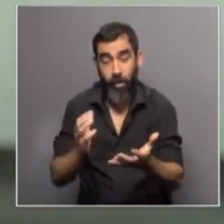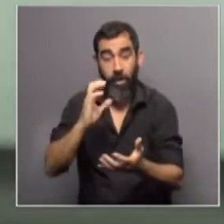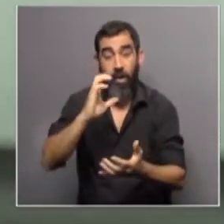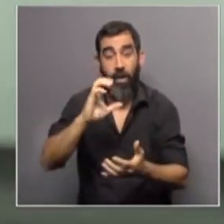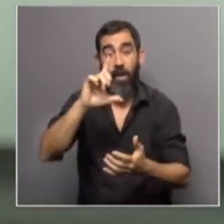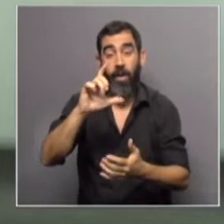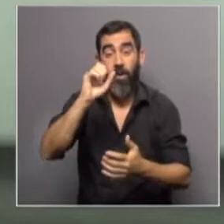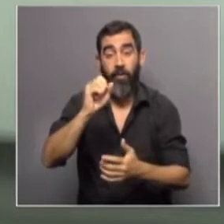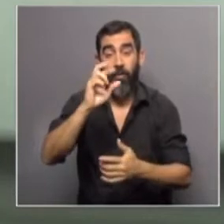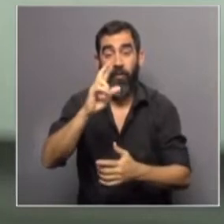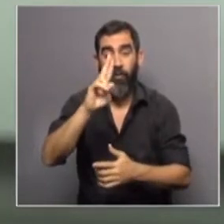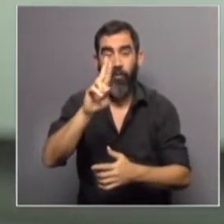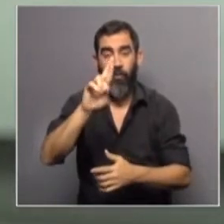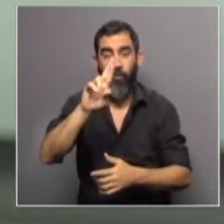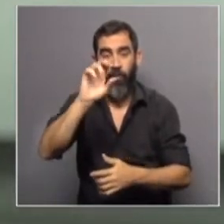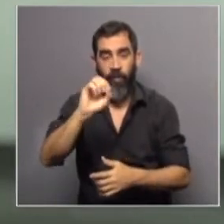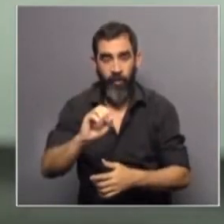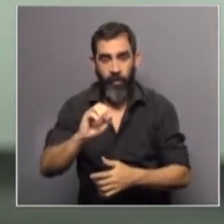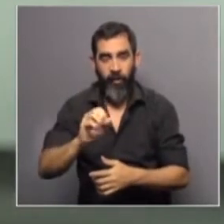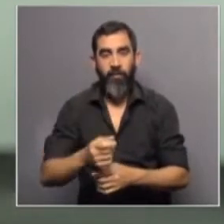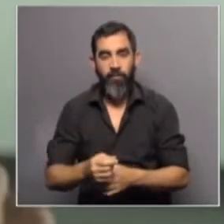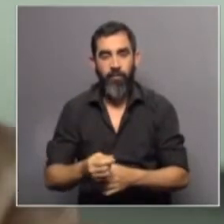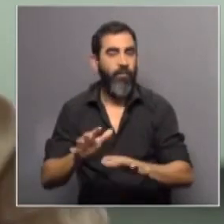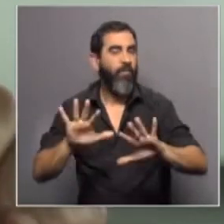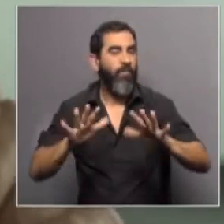cloruro férrico, para que